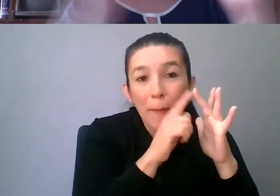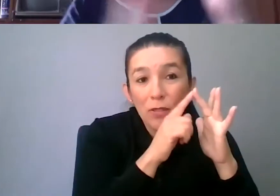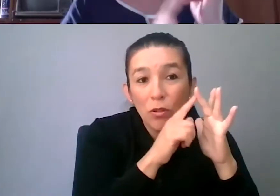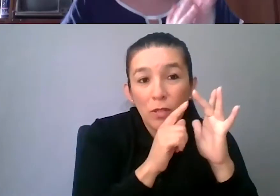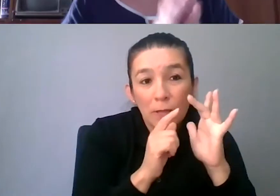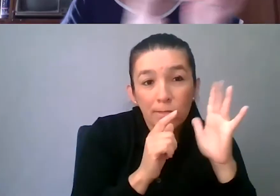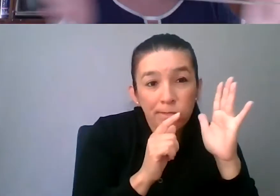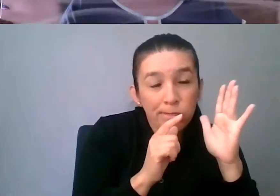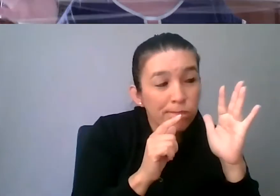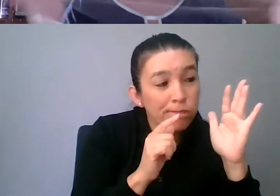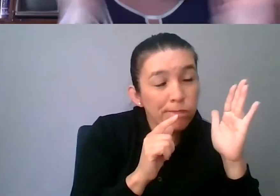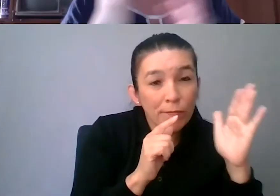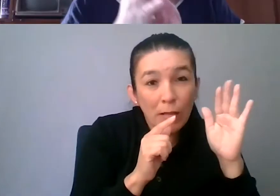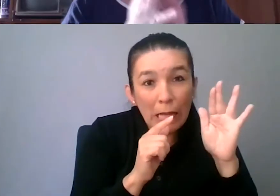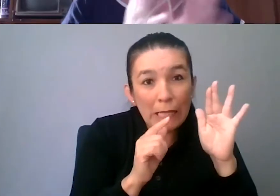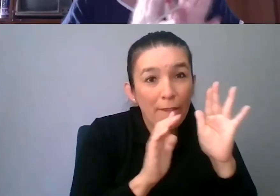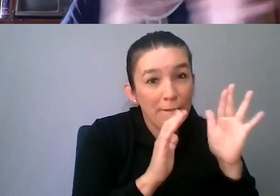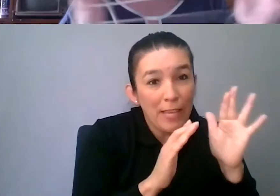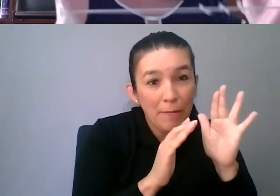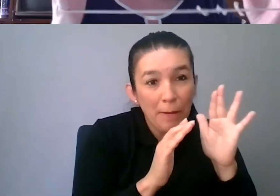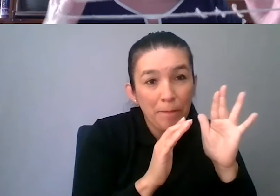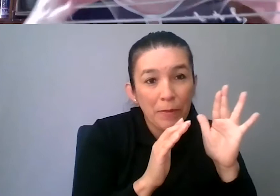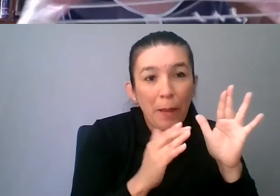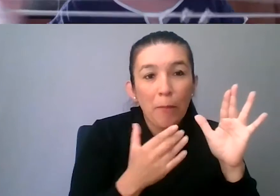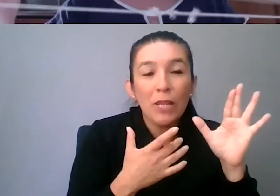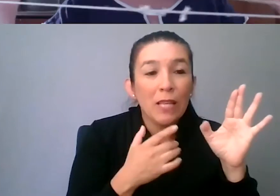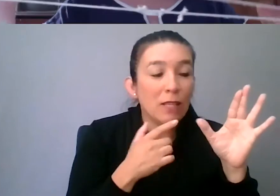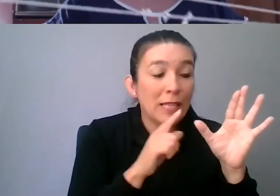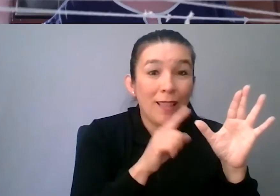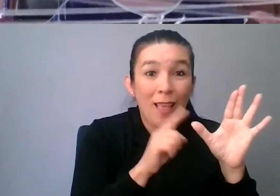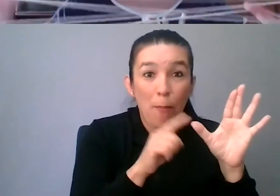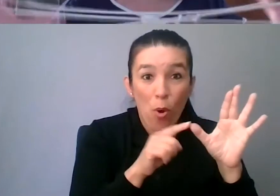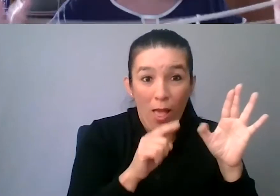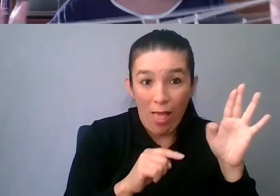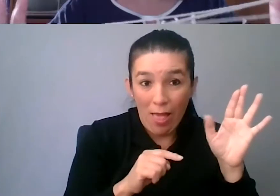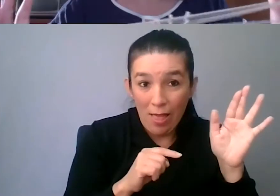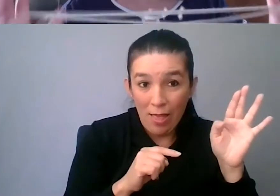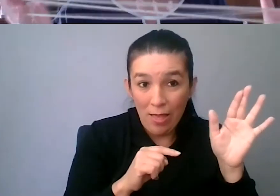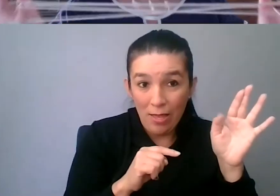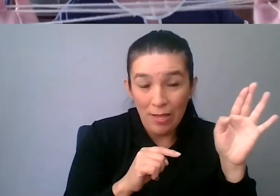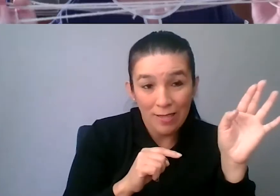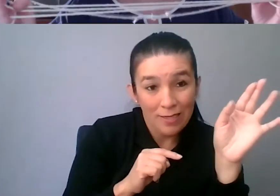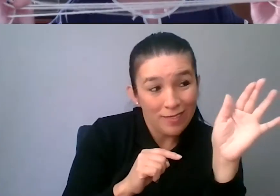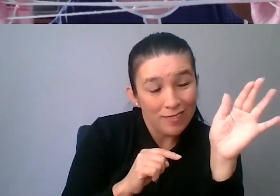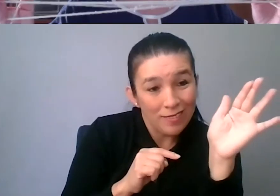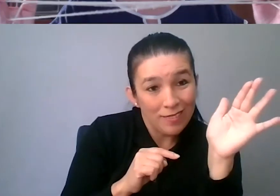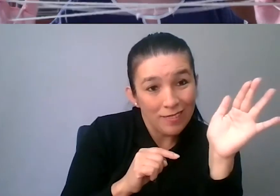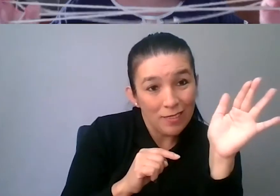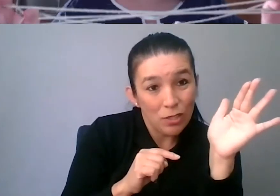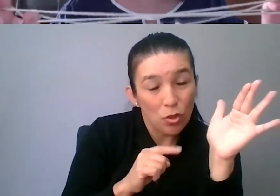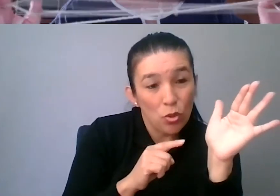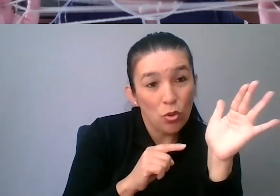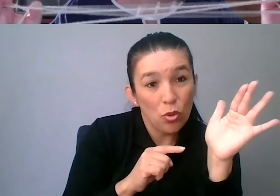dedo índice para que no se me arranque, porque quiero mostrarles que con el pulgar estoy